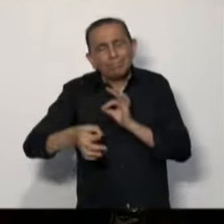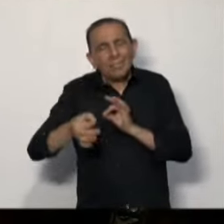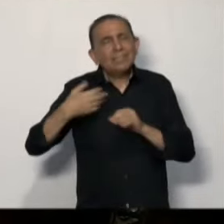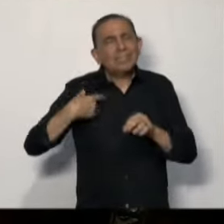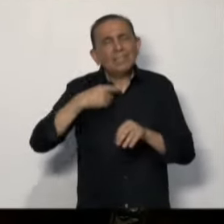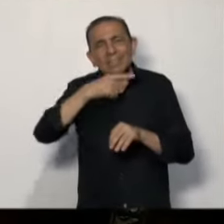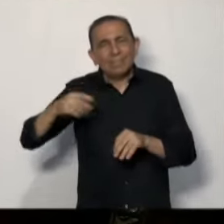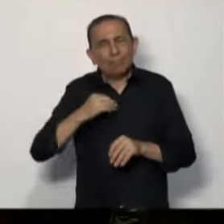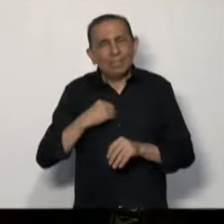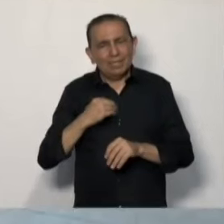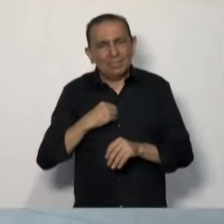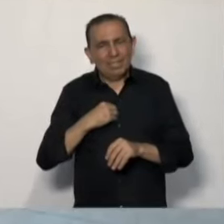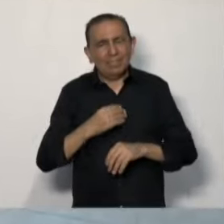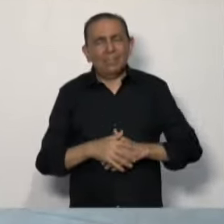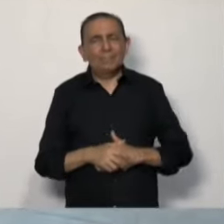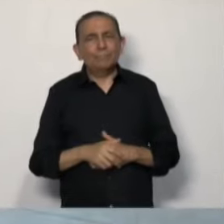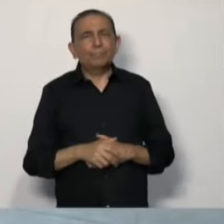en la Semana Santa.